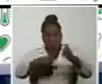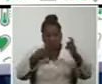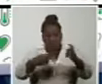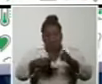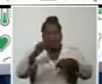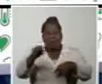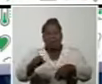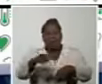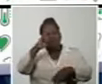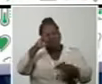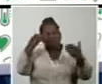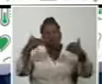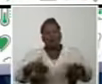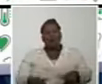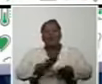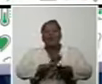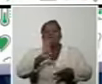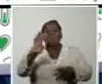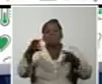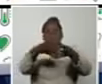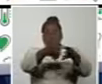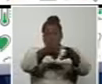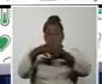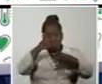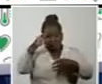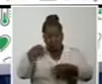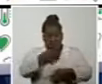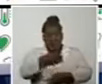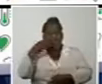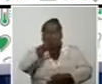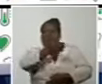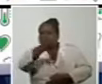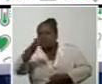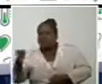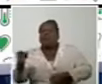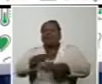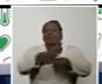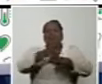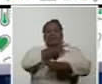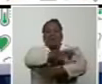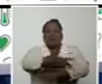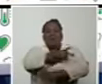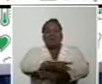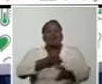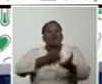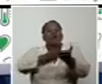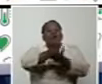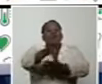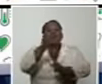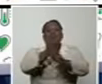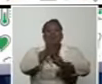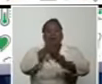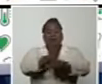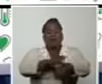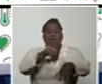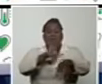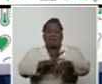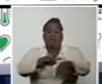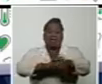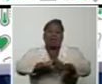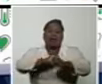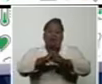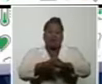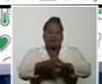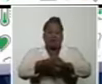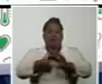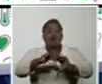brigadas médicas cubanas llevan a cabo en varios países del mundo, se sigue batallando en Cuba contra la COVID-19, fuera de Cuba también,